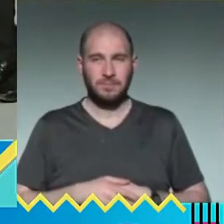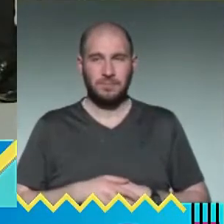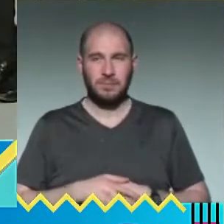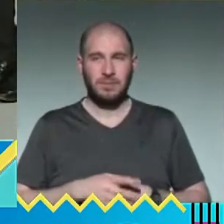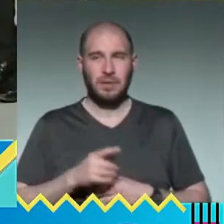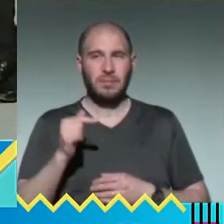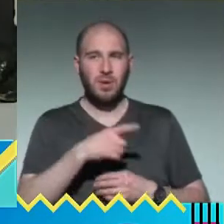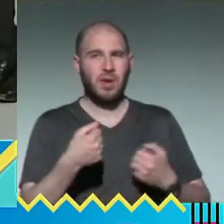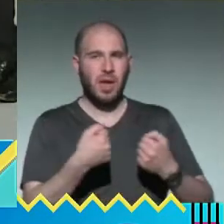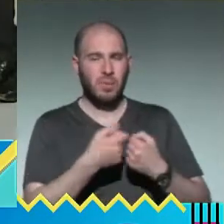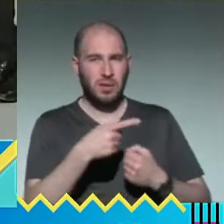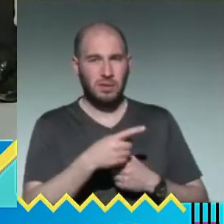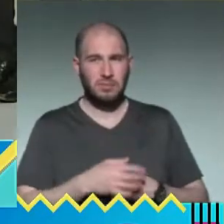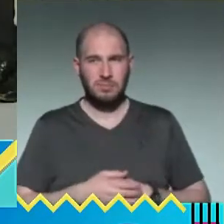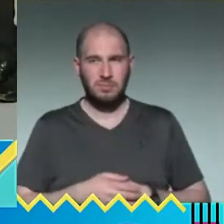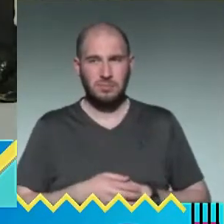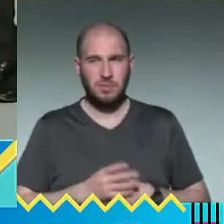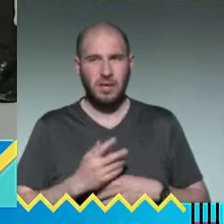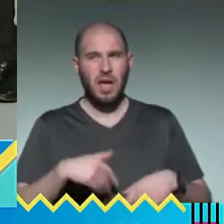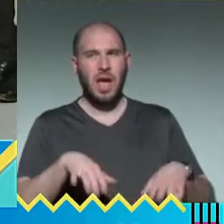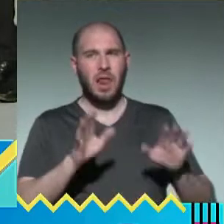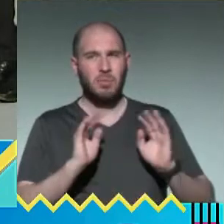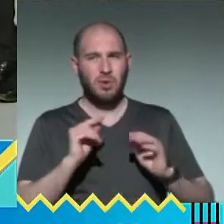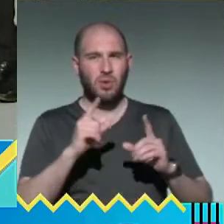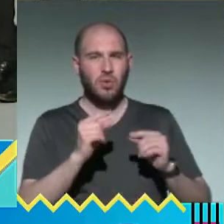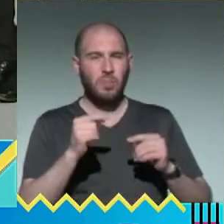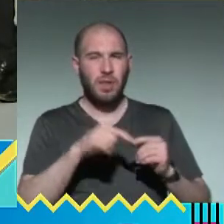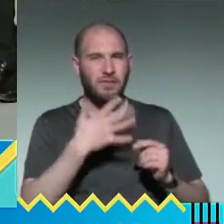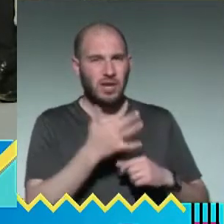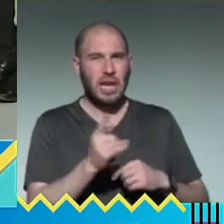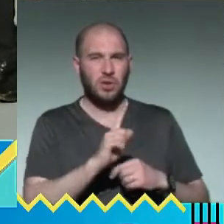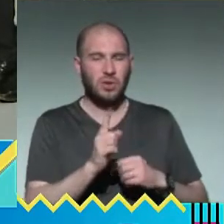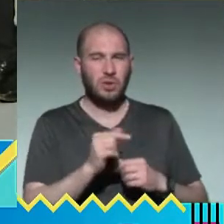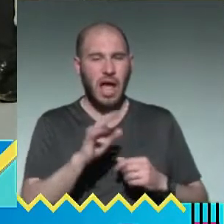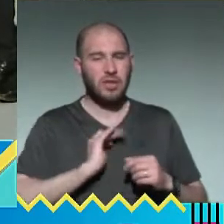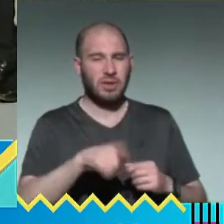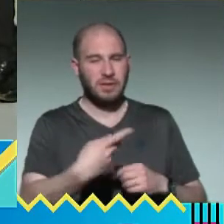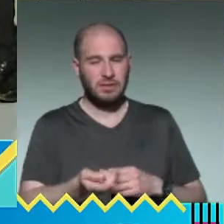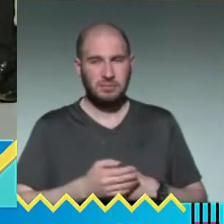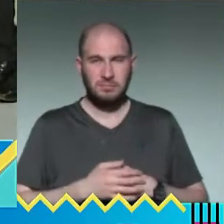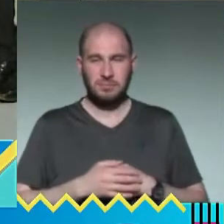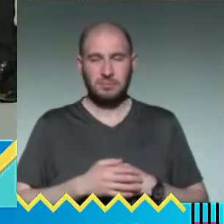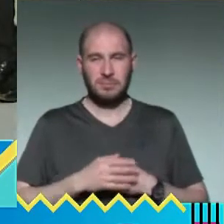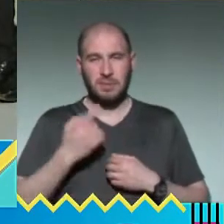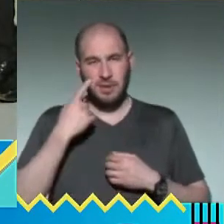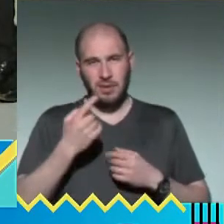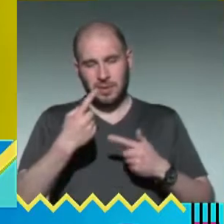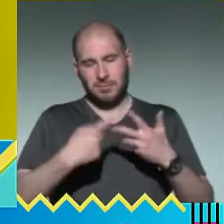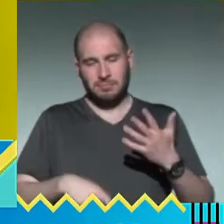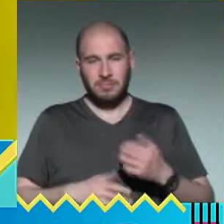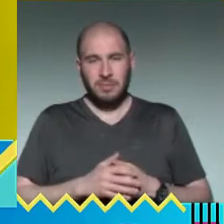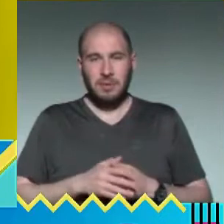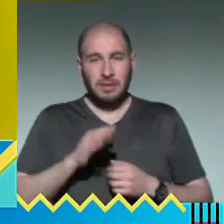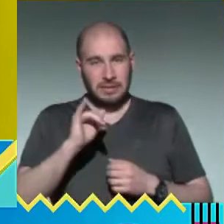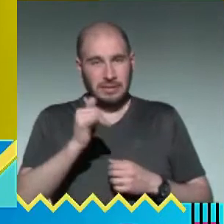ahí. ¿Coincidís? Que Bueno, puede ser que ese número no sea el real para el próximo año. A ver, hay varias cosas. Sí, en